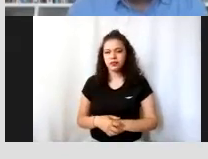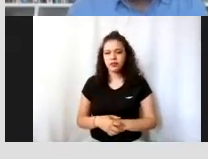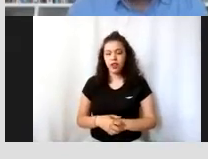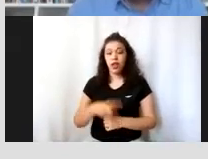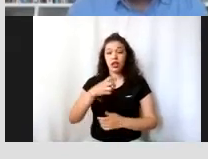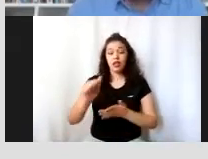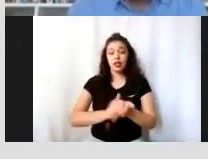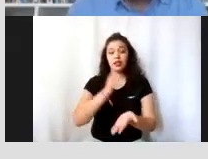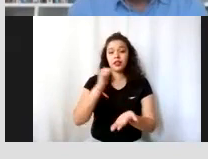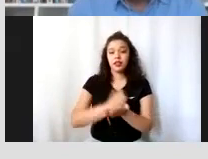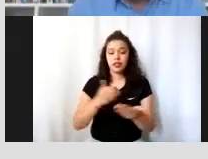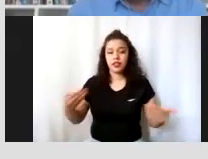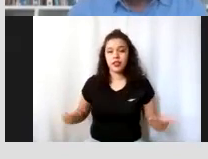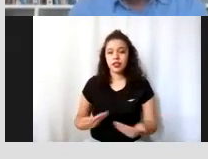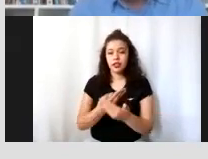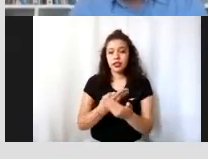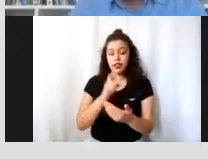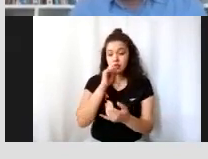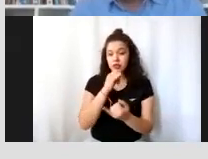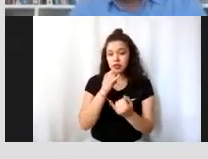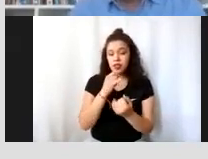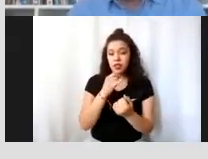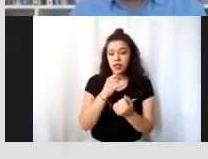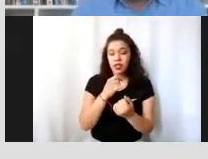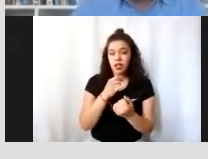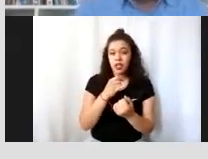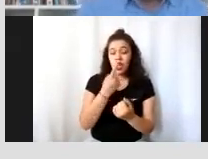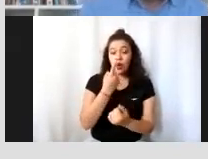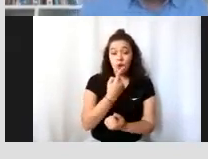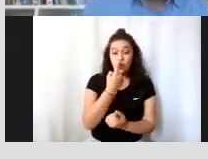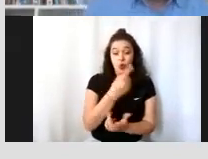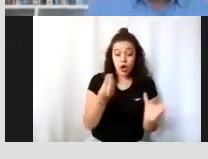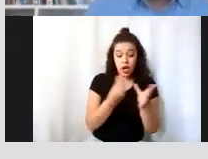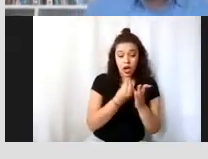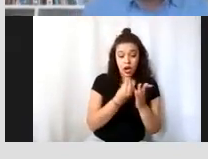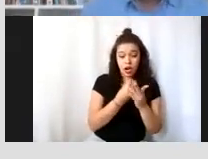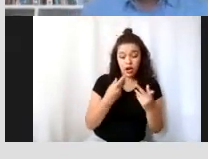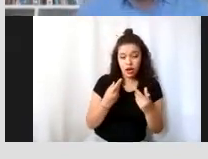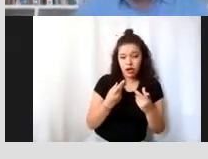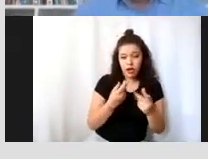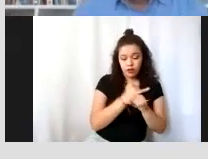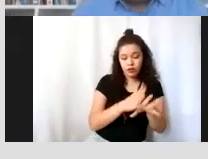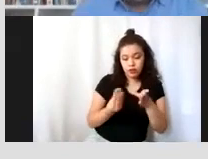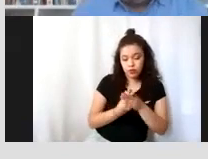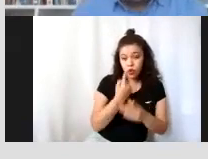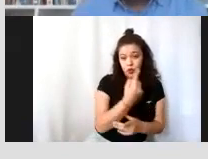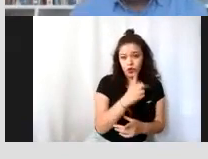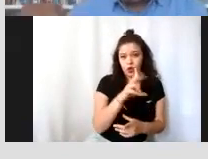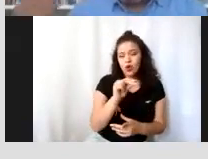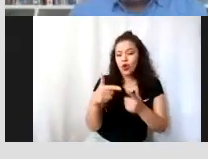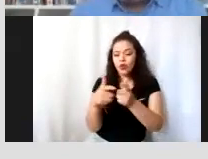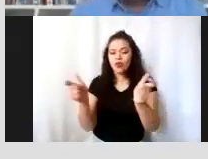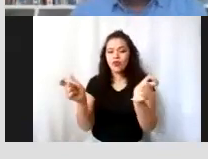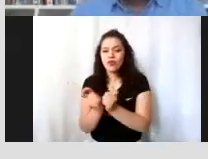de nacimiento es un ejemplo no de un dato personal, sino de un cúmulo de datos personales. La recomendación